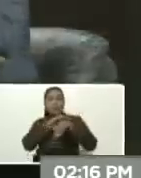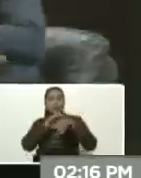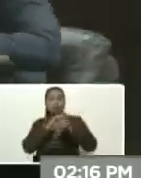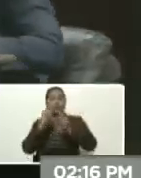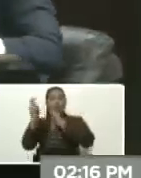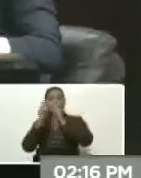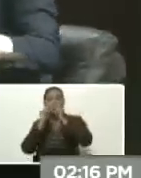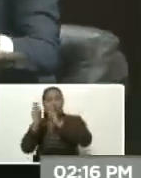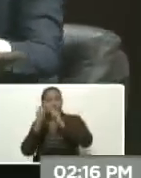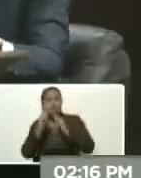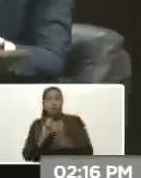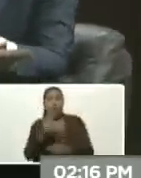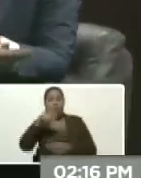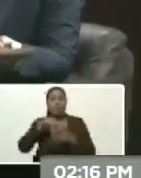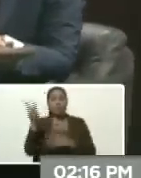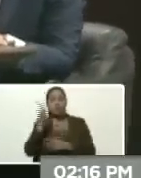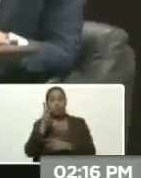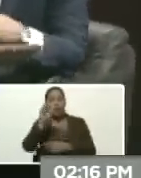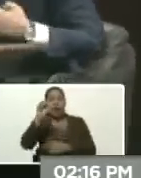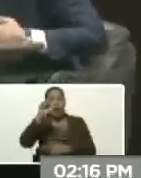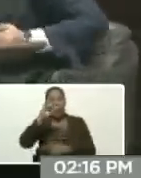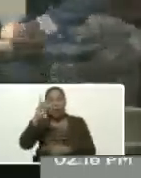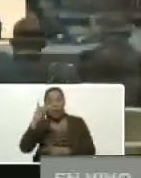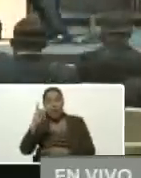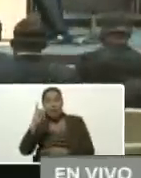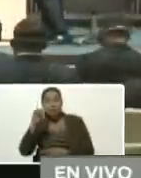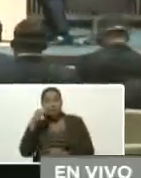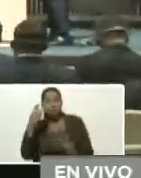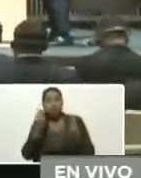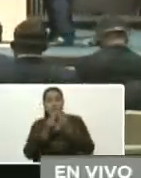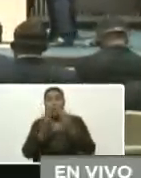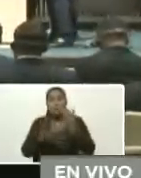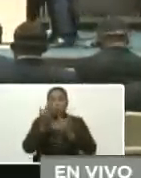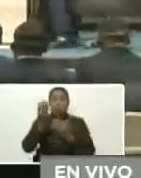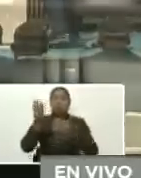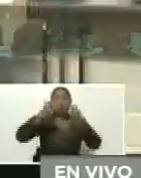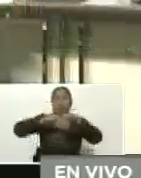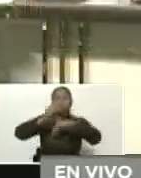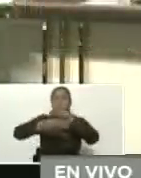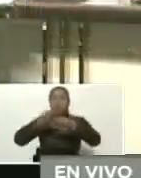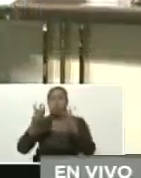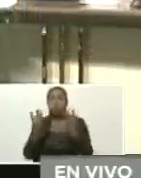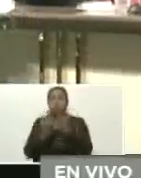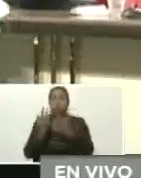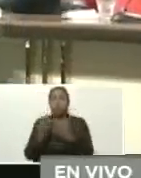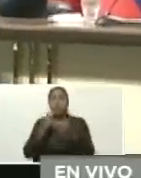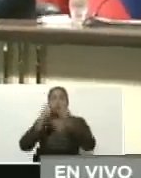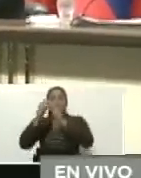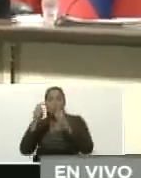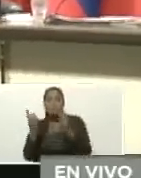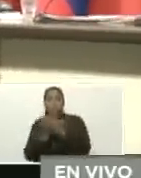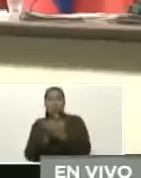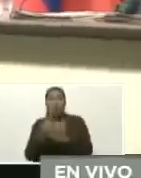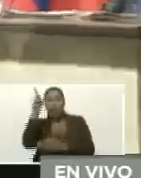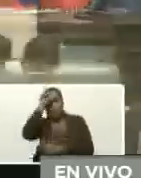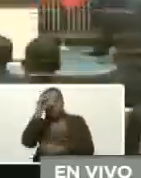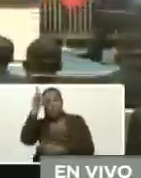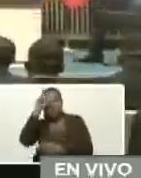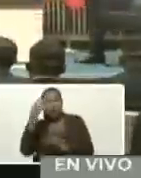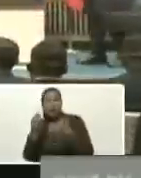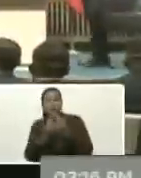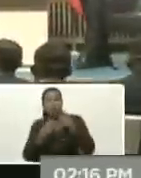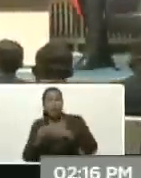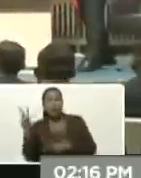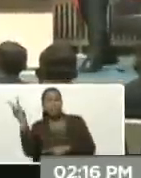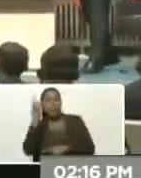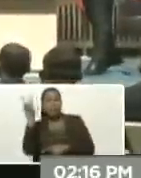Poder Popular para el Turismo, Ali Padrón, en este importante acuerdo entre las agencias de turismo, entre la República Bolivariana de